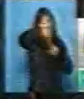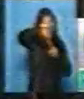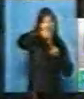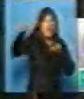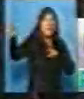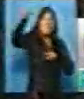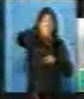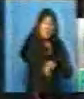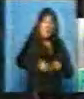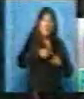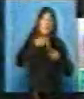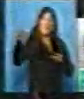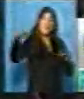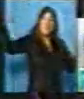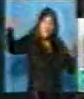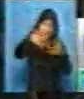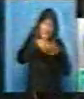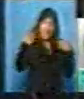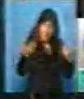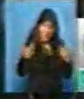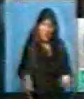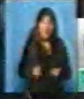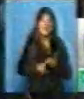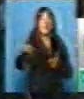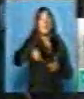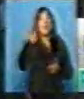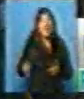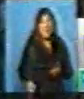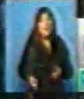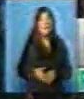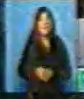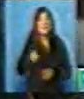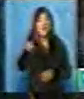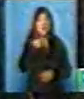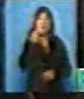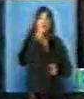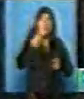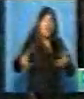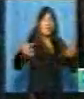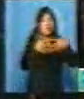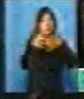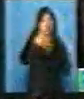de caminos particularmente nos tienen que facilitar más poder estar muy cerca entre países hermanos.